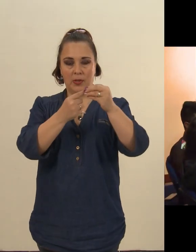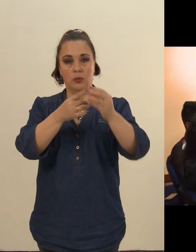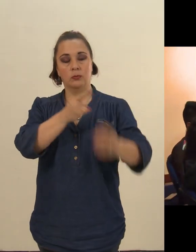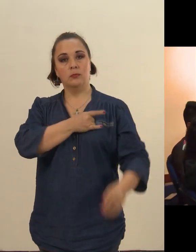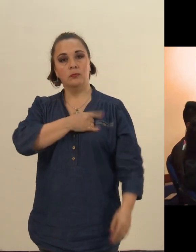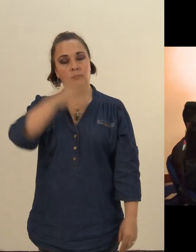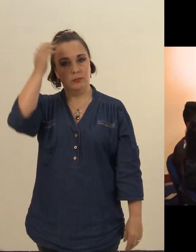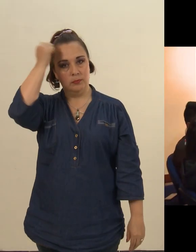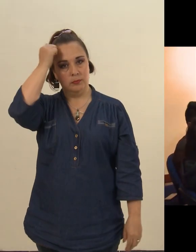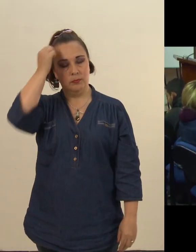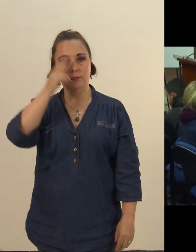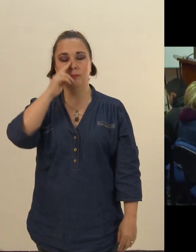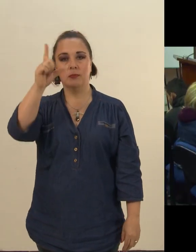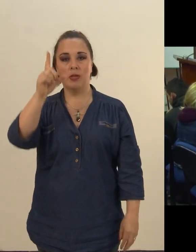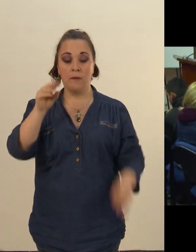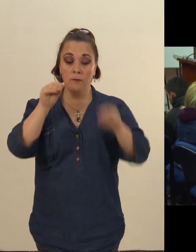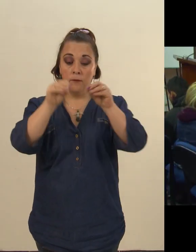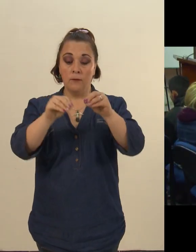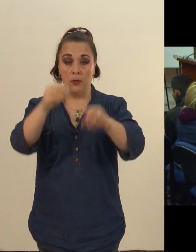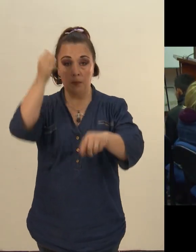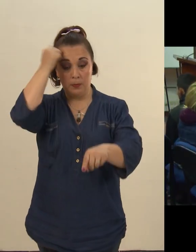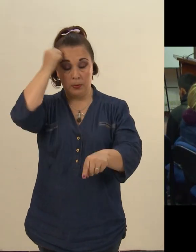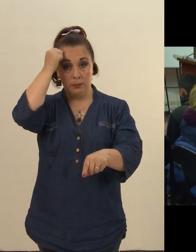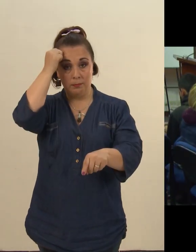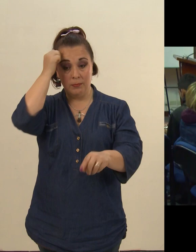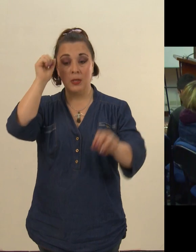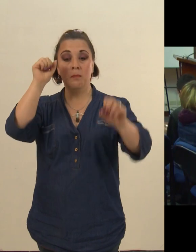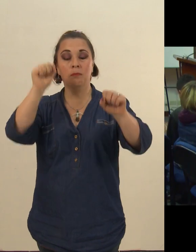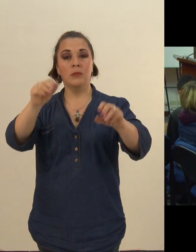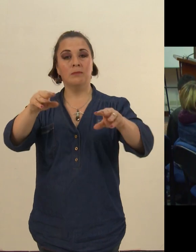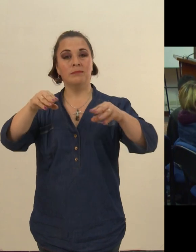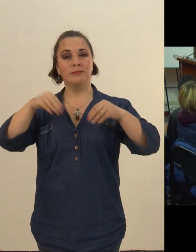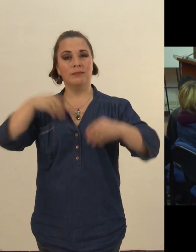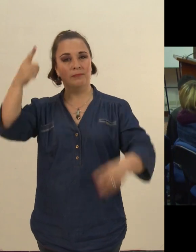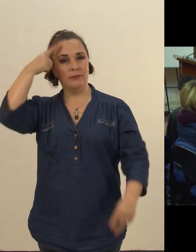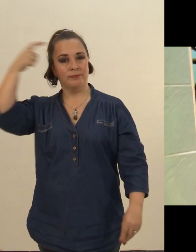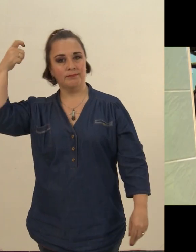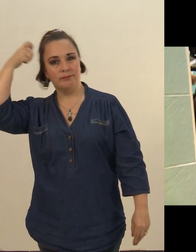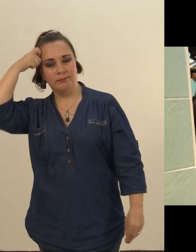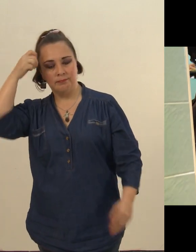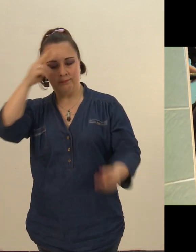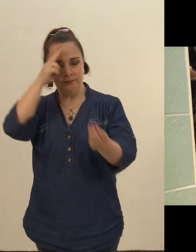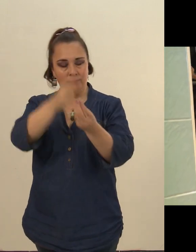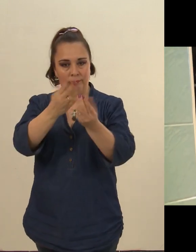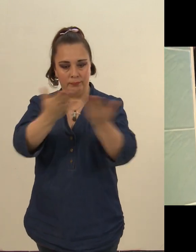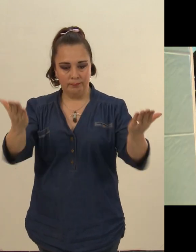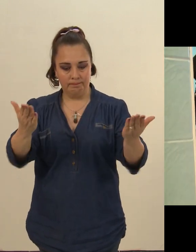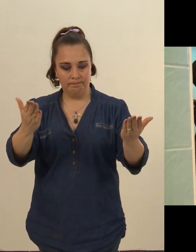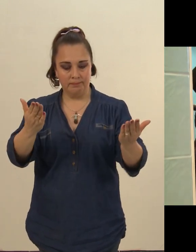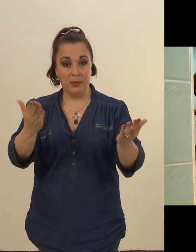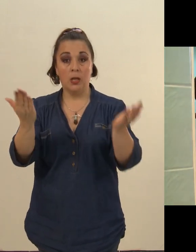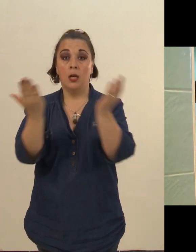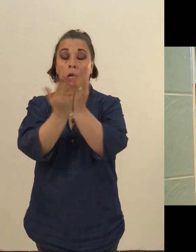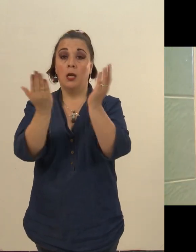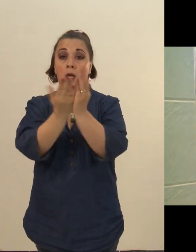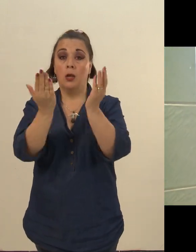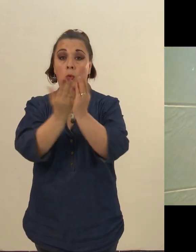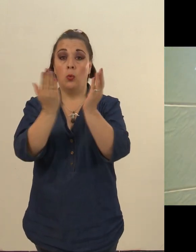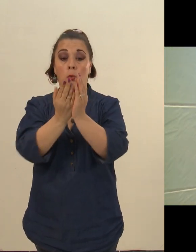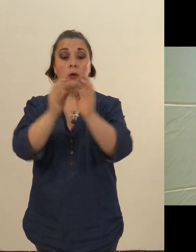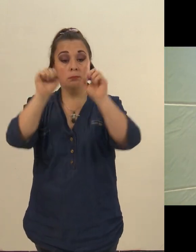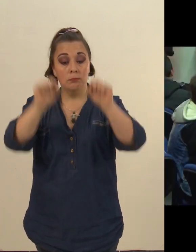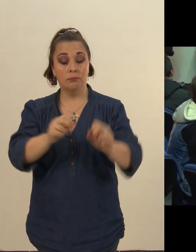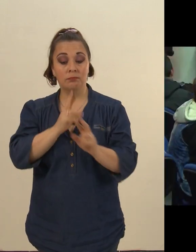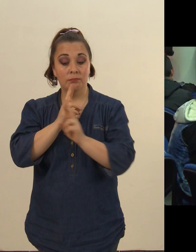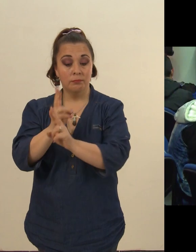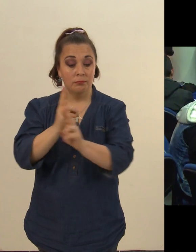La licenciatura en Educación Especial de la Universidad Pedagógica Nacional forma docentes que enfrentan los retos que trae la diversidad. Piensa en una